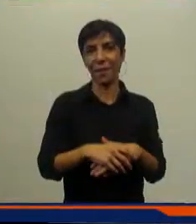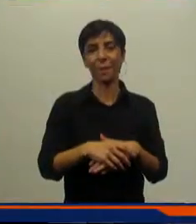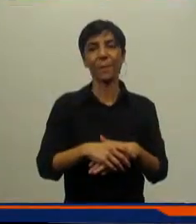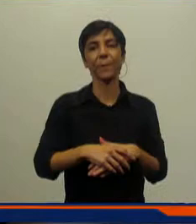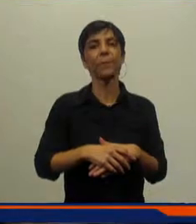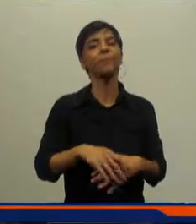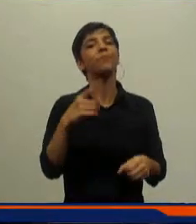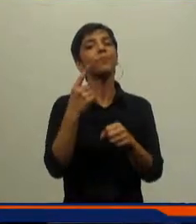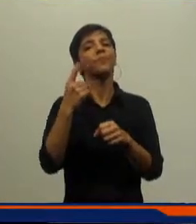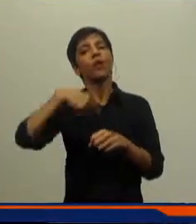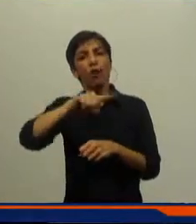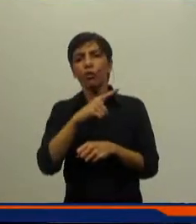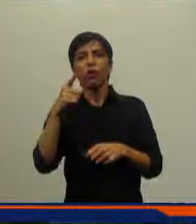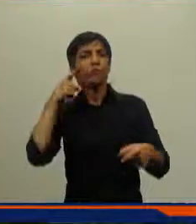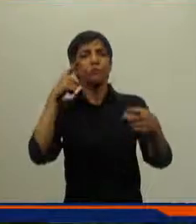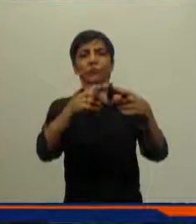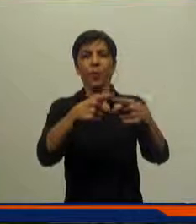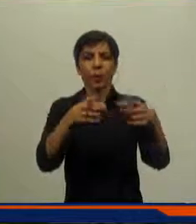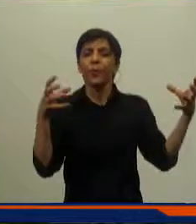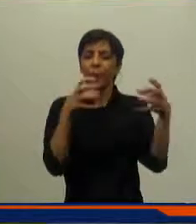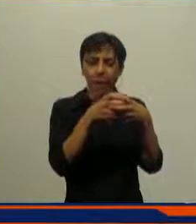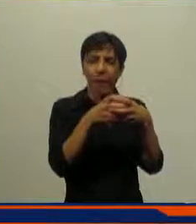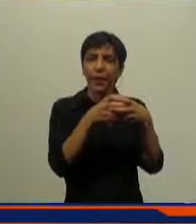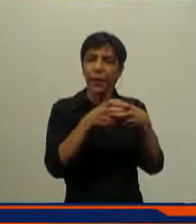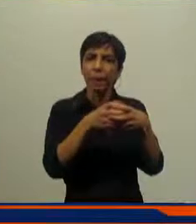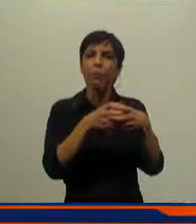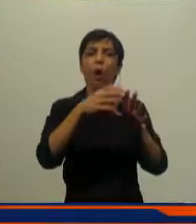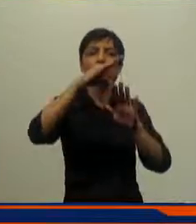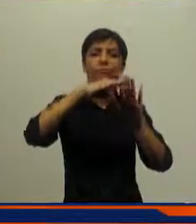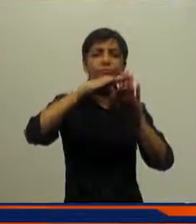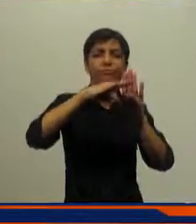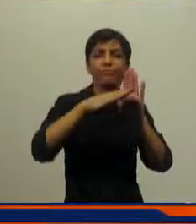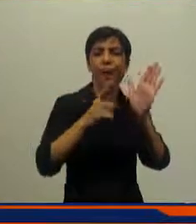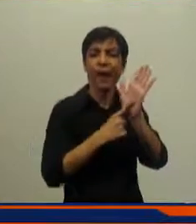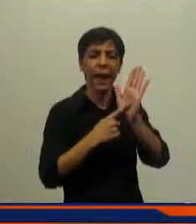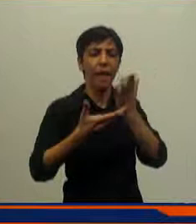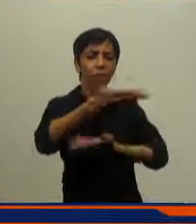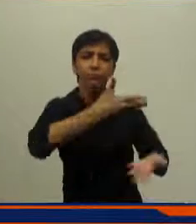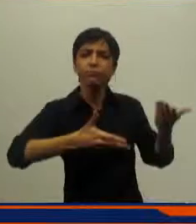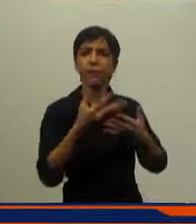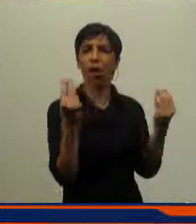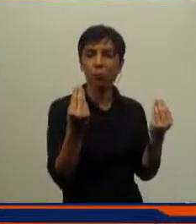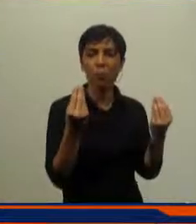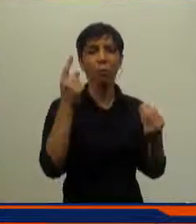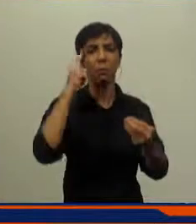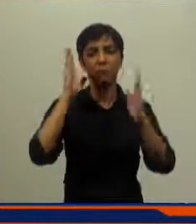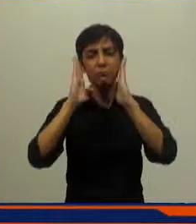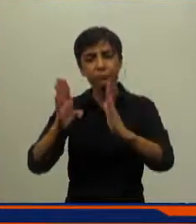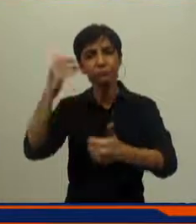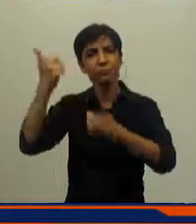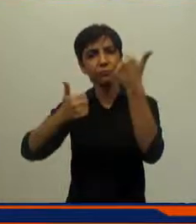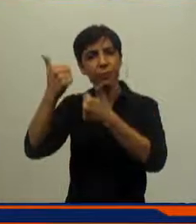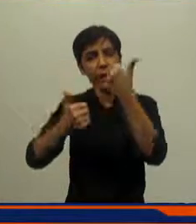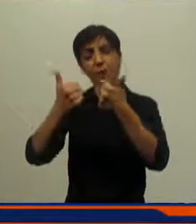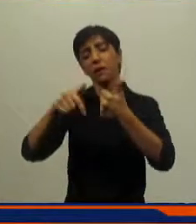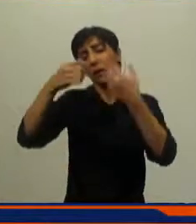equipo, consolidarnos rápidamente como un grupo en estos pocos días previos a la competencia y a partir de ahí poder jugar el